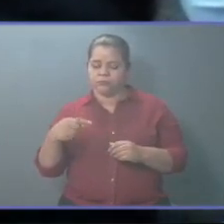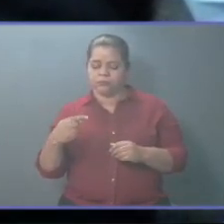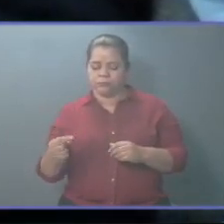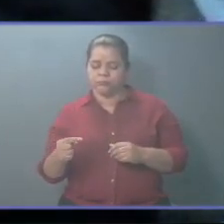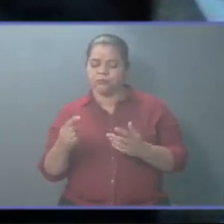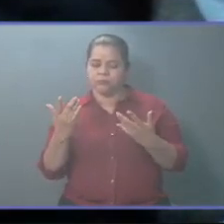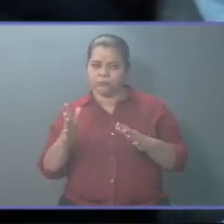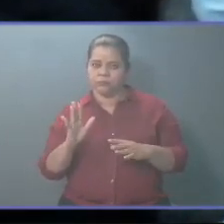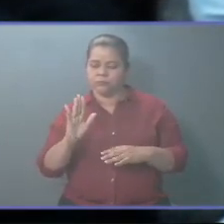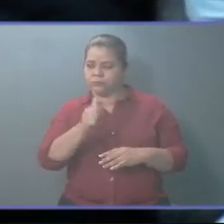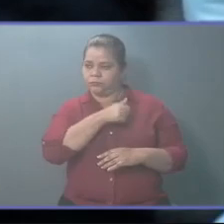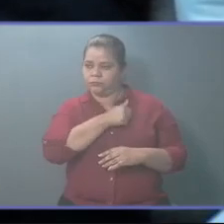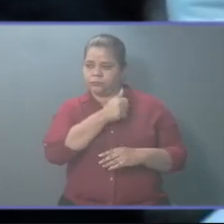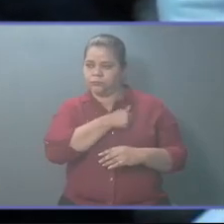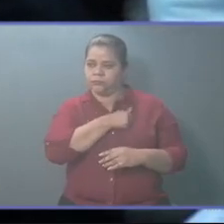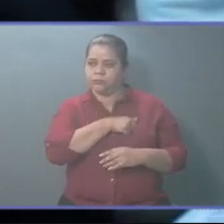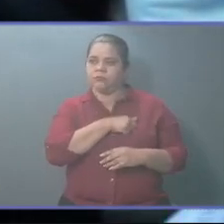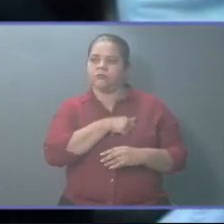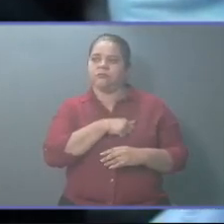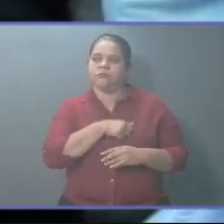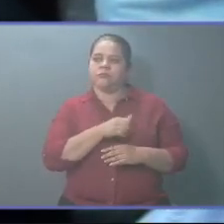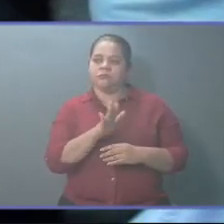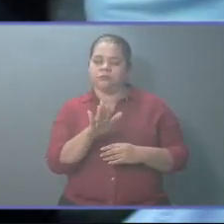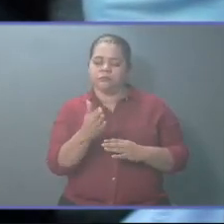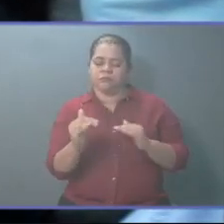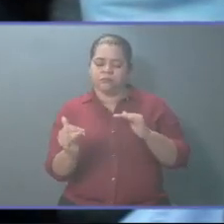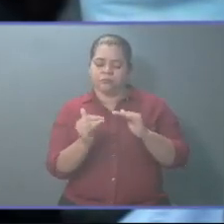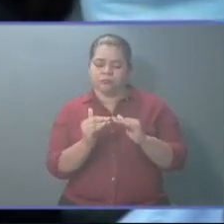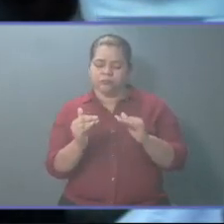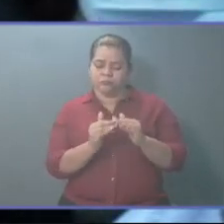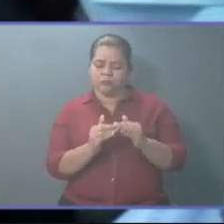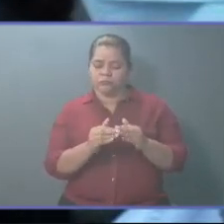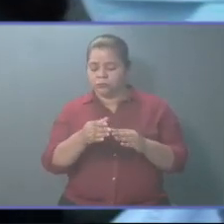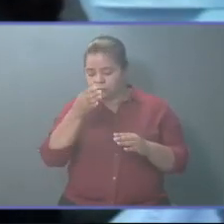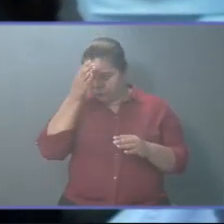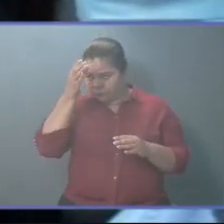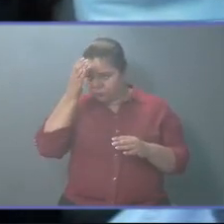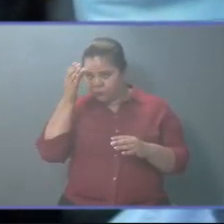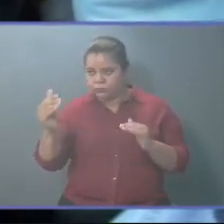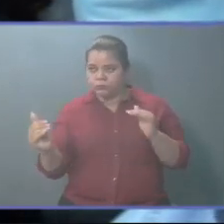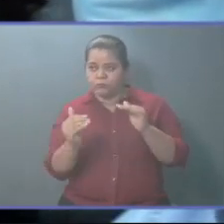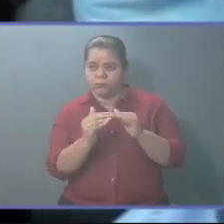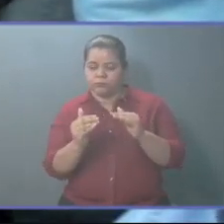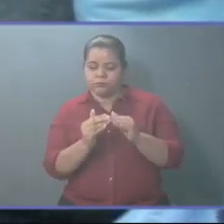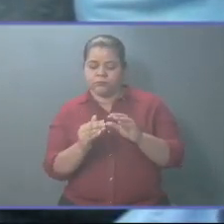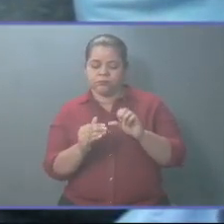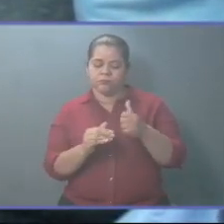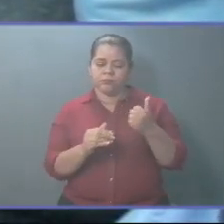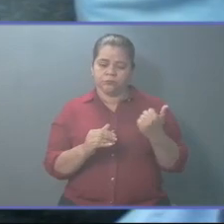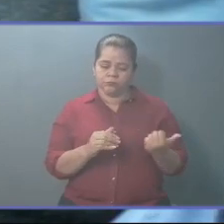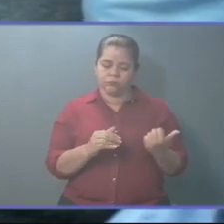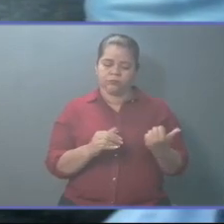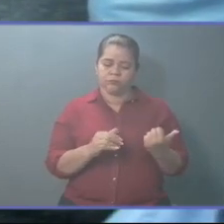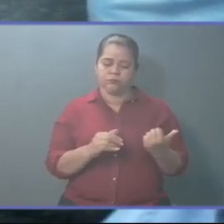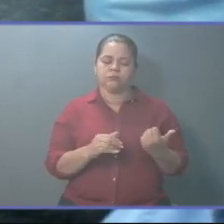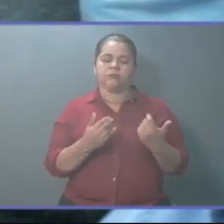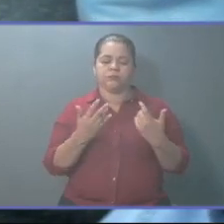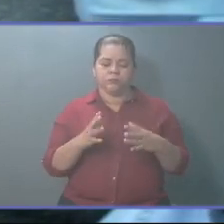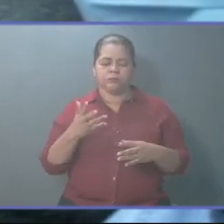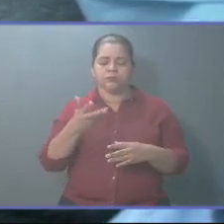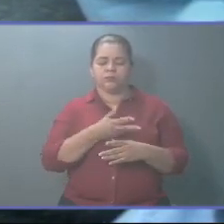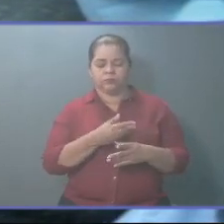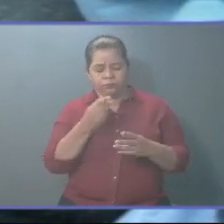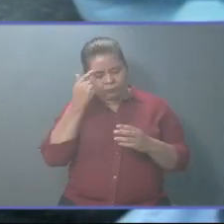el tipo de función, como ustedes ven, es muy similar conceptualmente con el otro, y estaremos